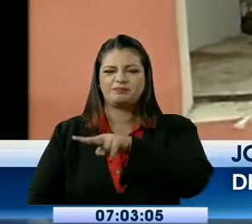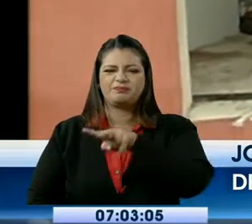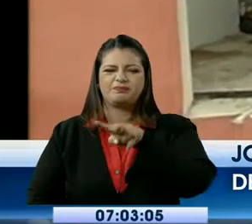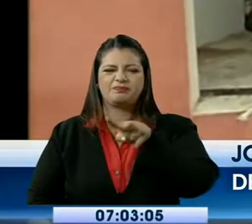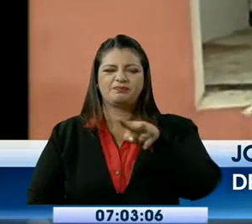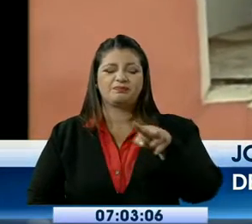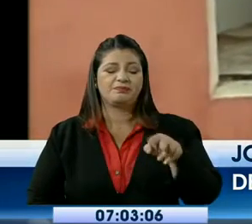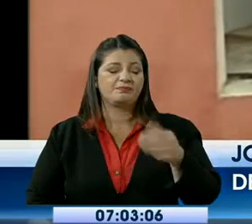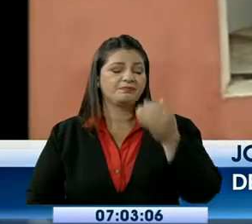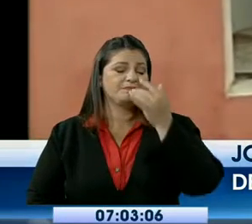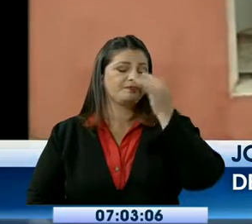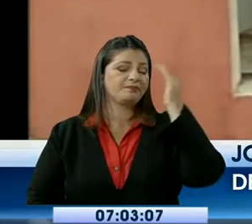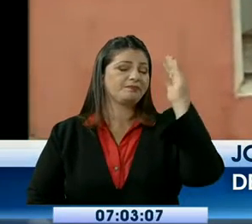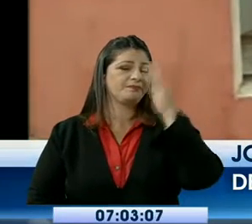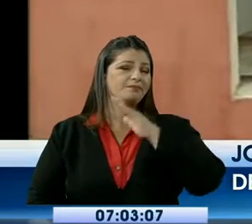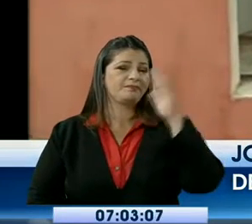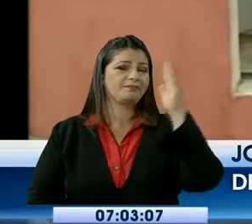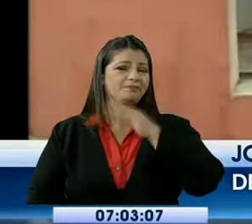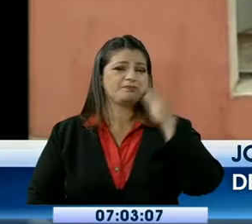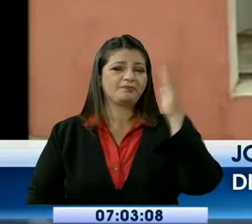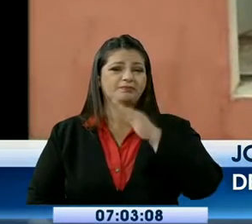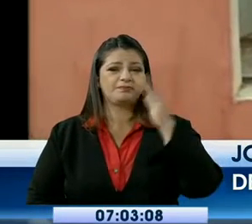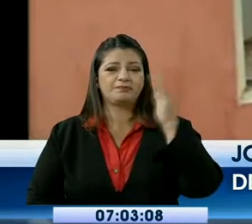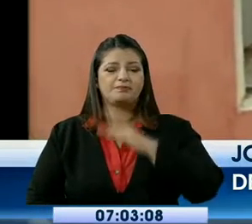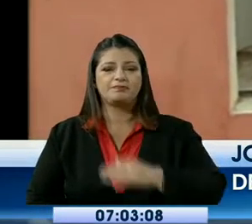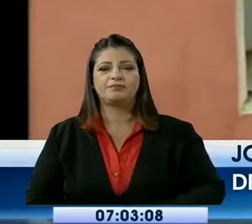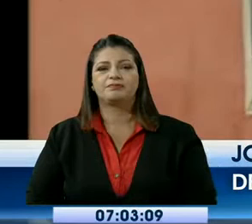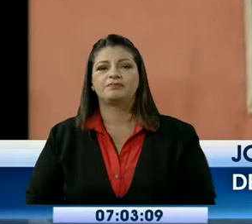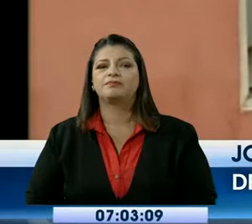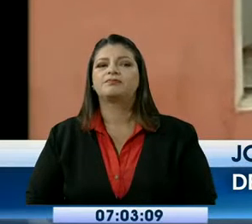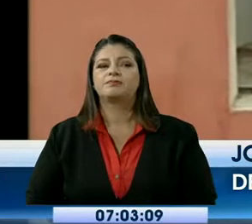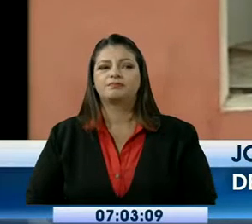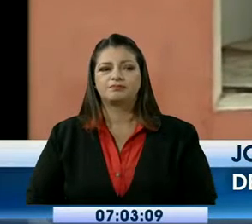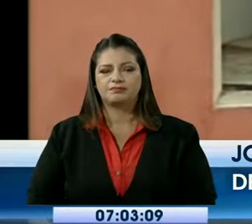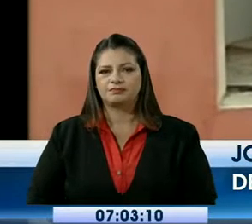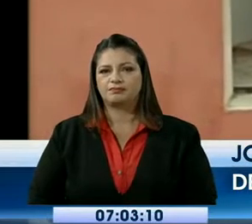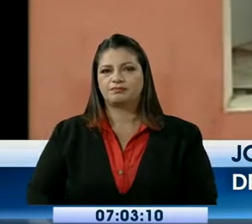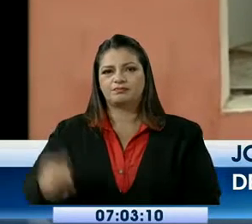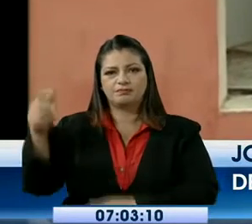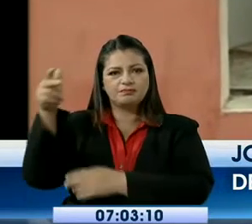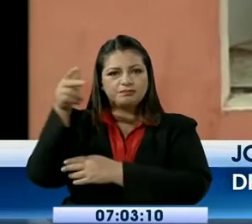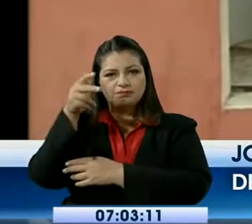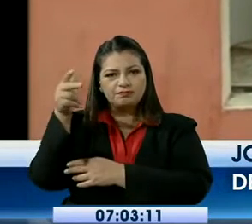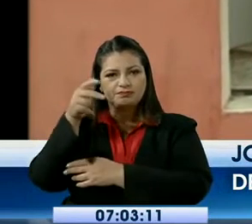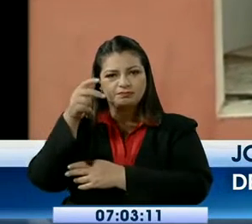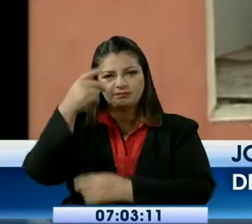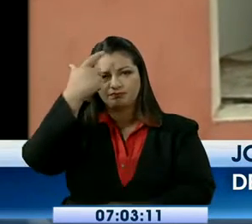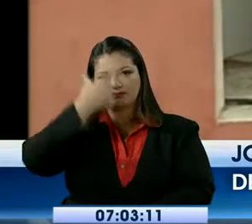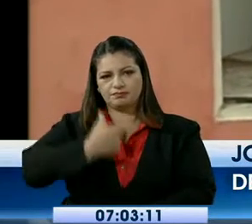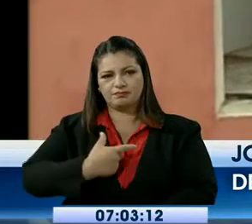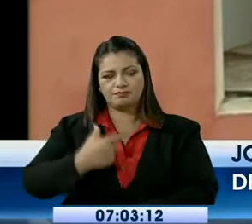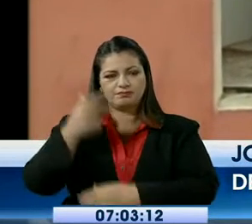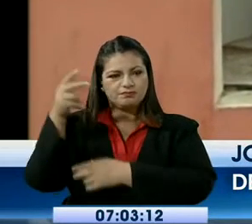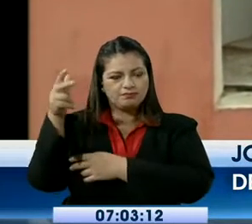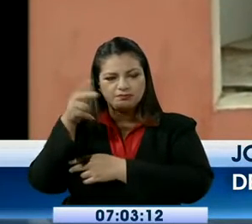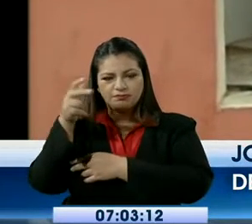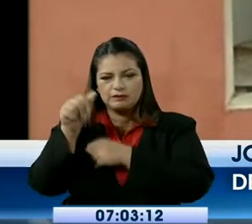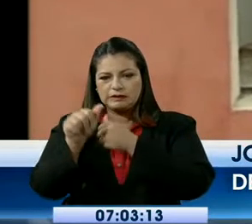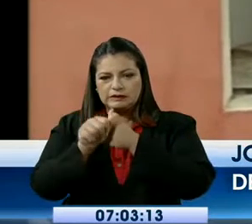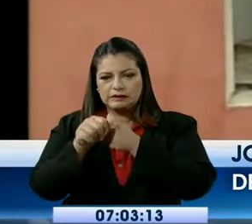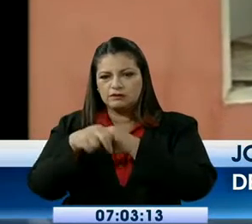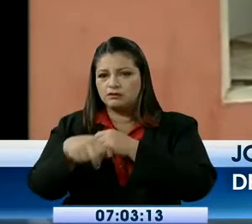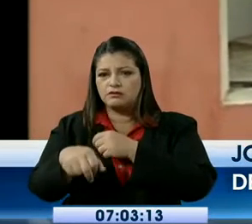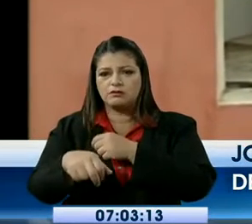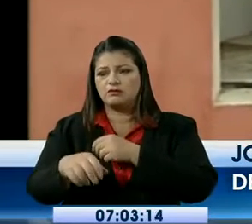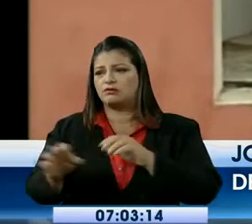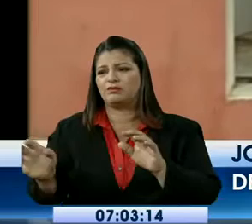el olor mucho más. Martín en pocos segundos se va a acercar al lugar para hacer tomas de más cerca. Ah,